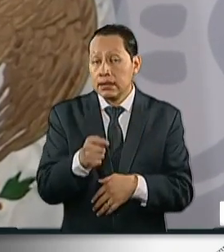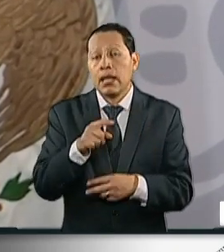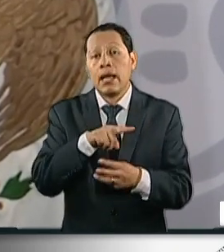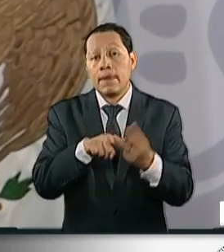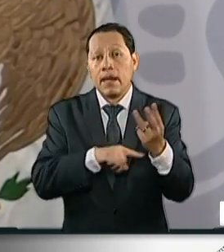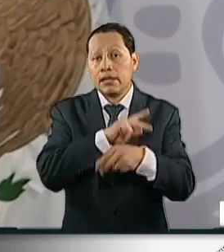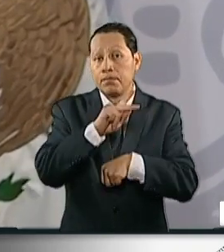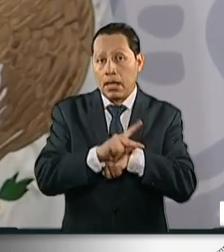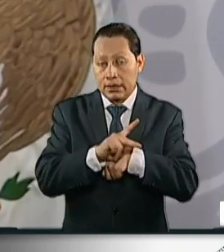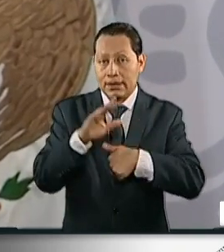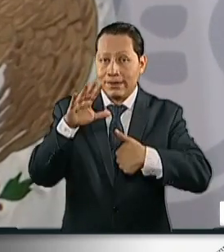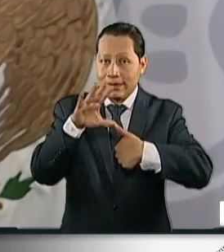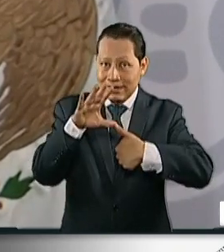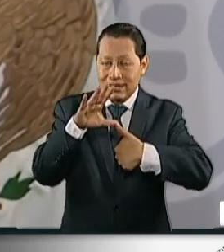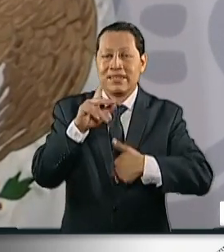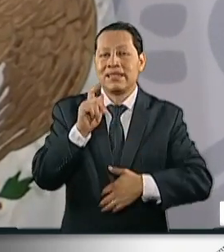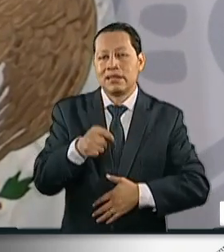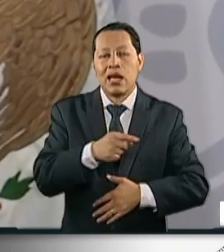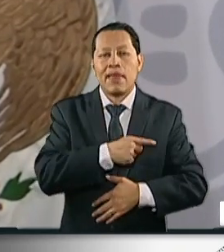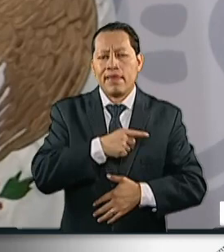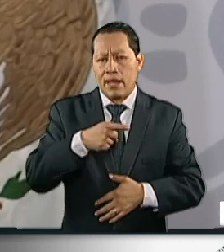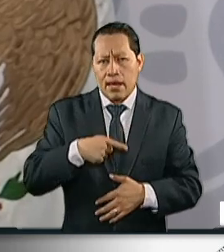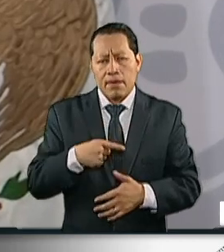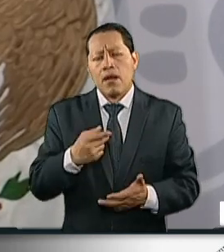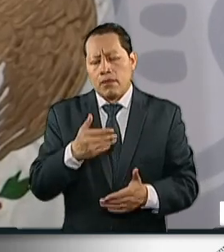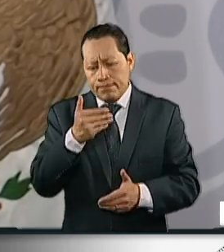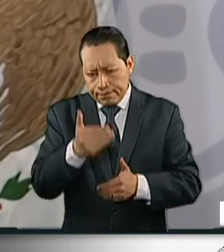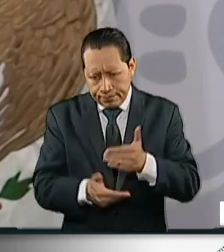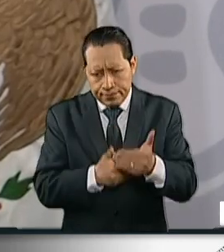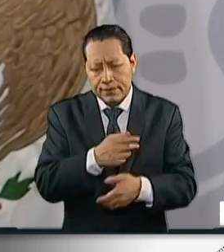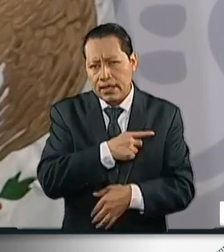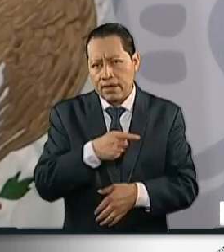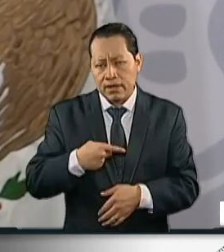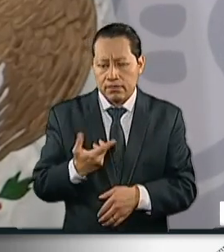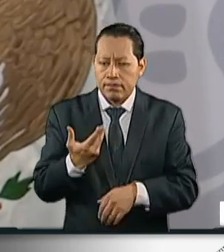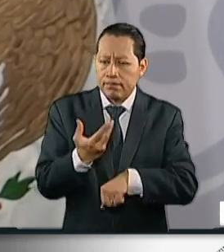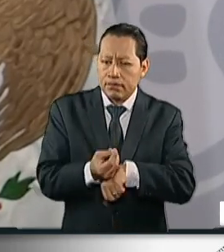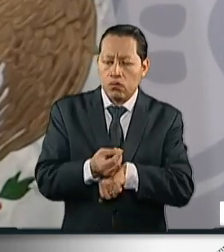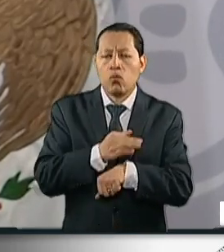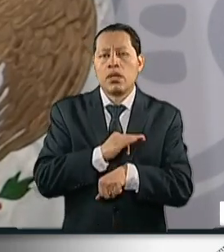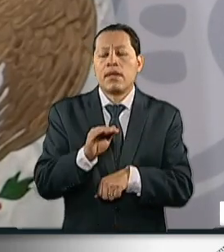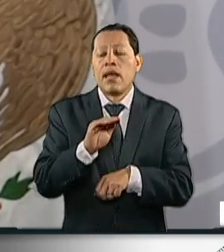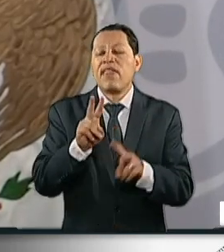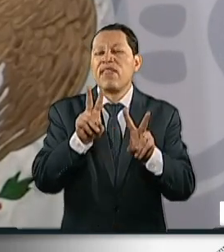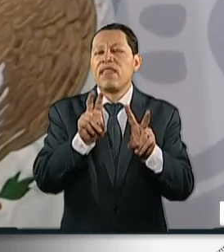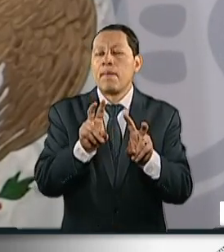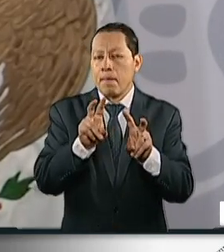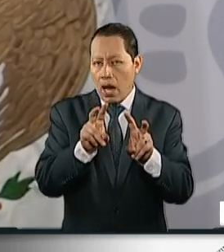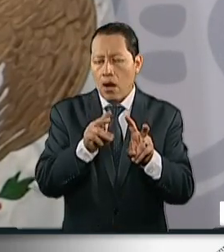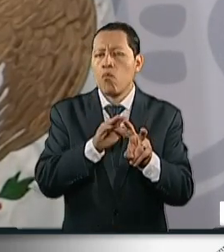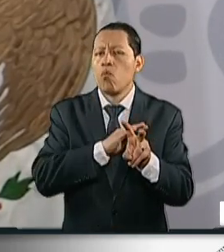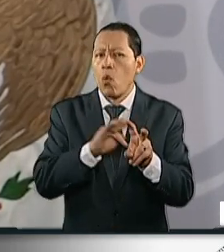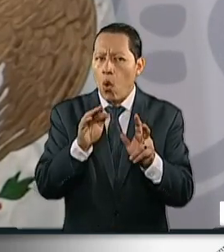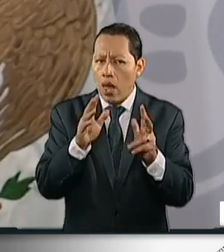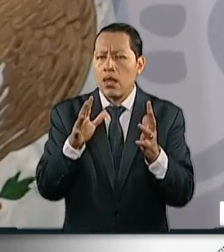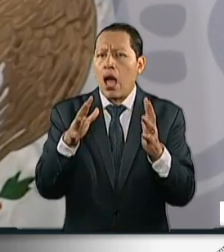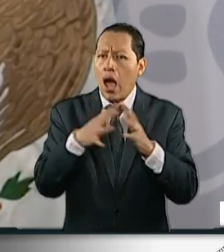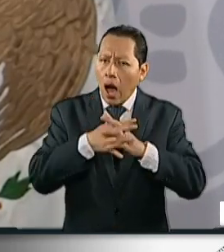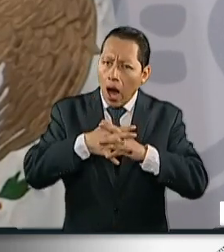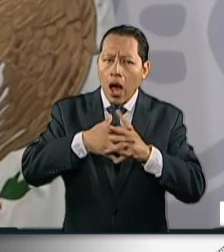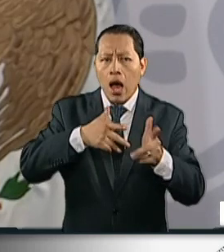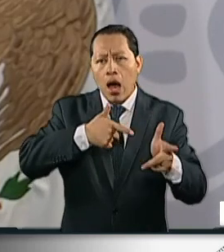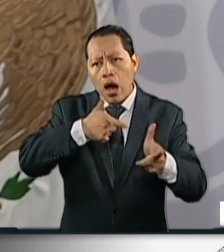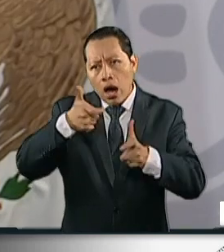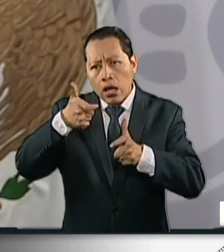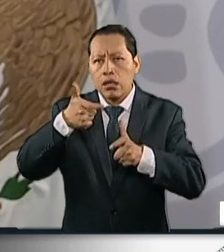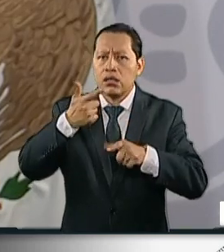de América del Norte tienen que en buena medida resolver el problema de la violencia El problema del consumo de